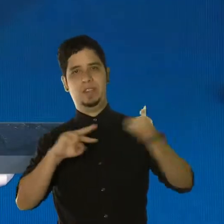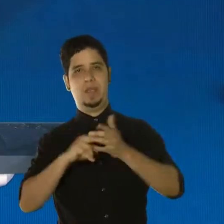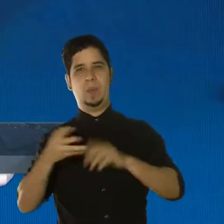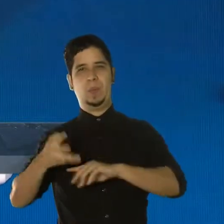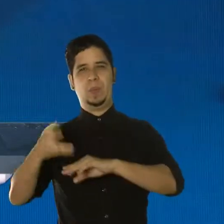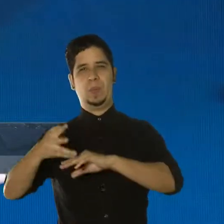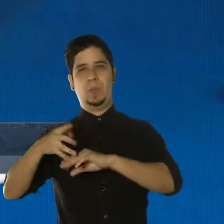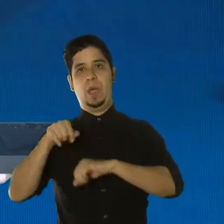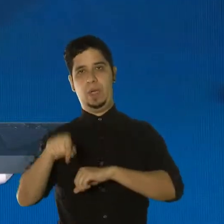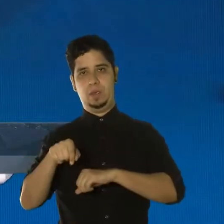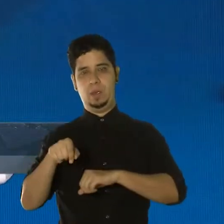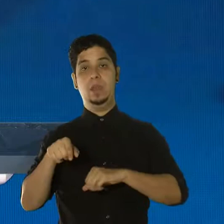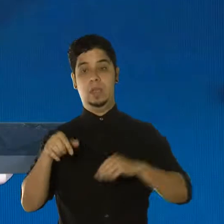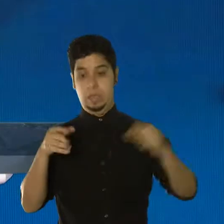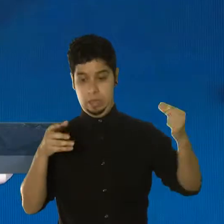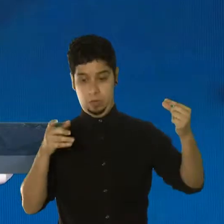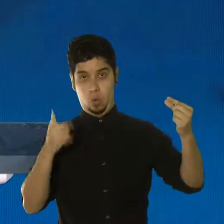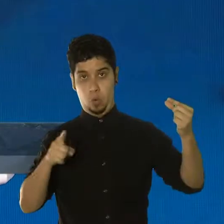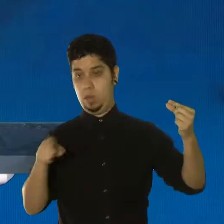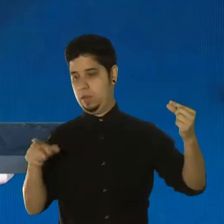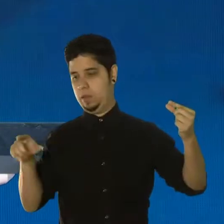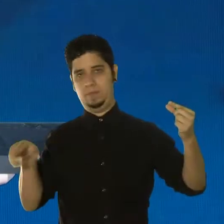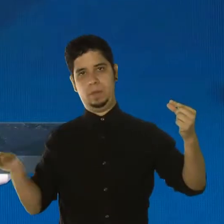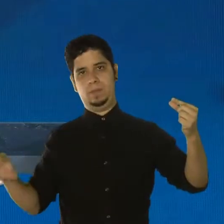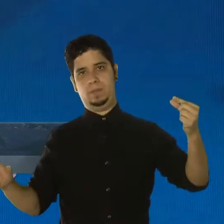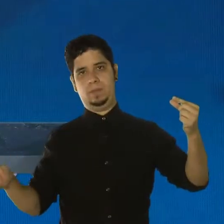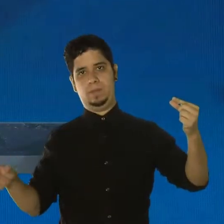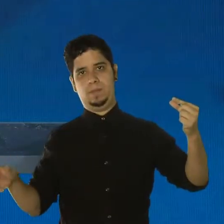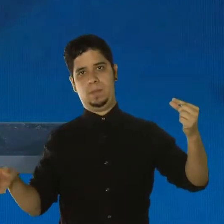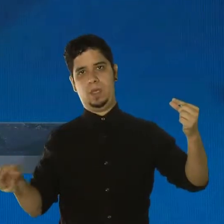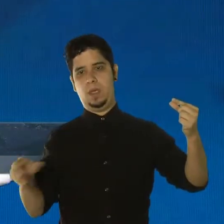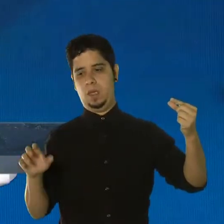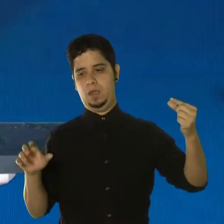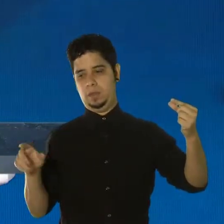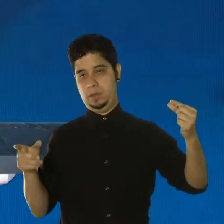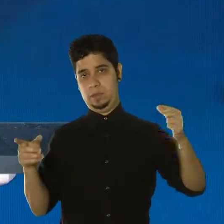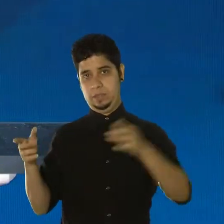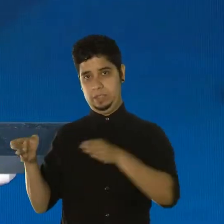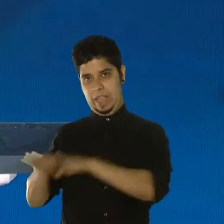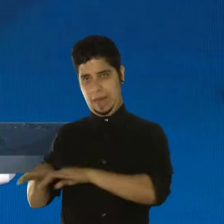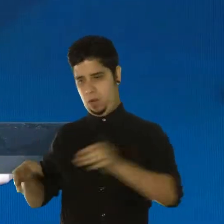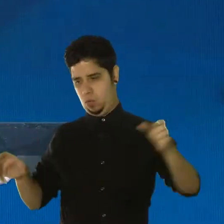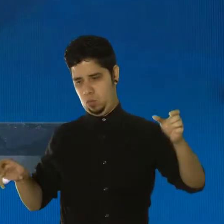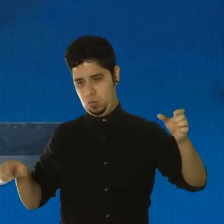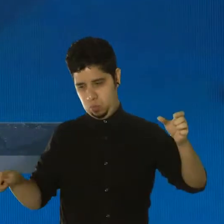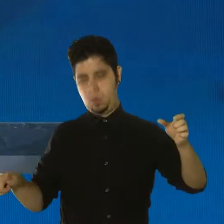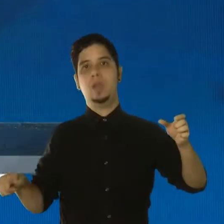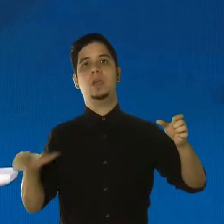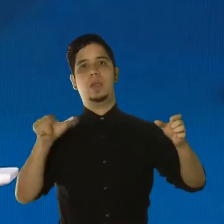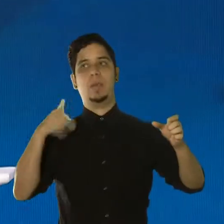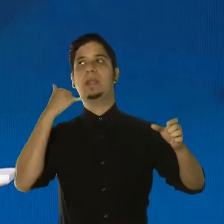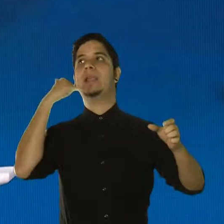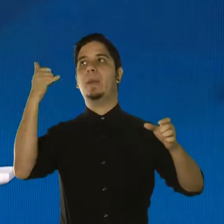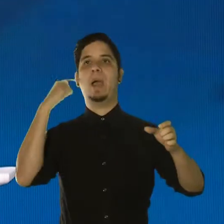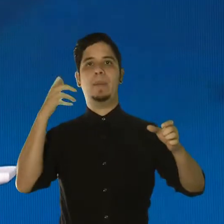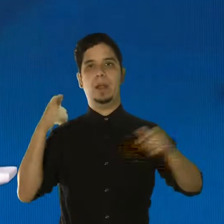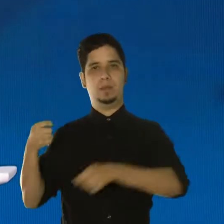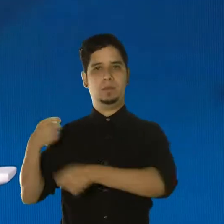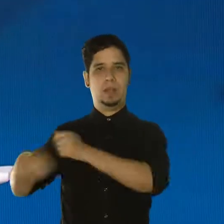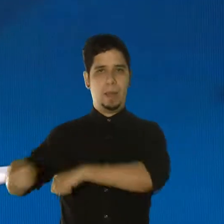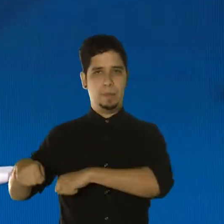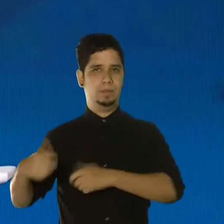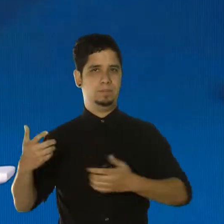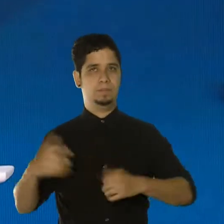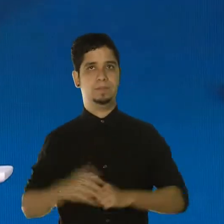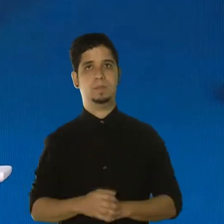cilindro y llamar, obviamente, al distribuidor para que le corrija. Muchas veces, o es que está la conexión floja,